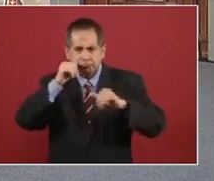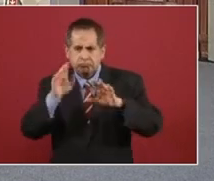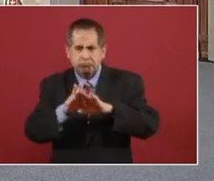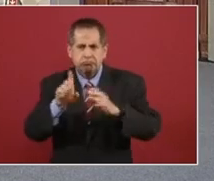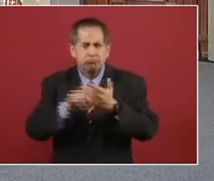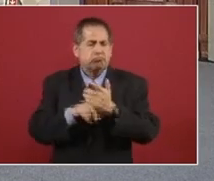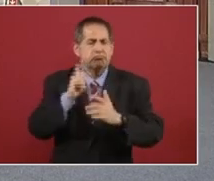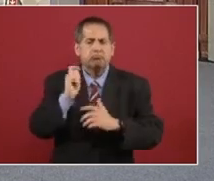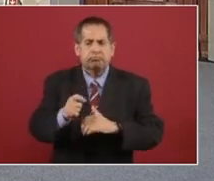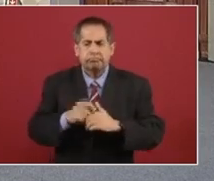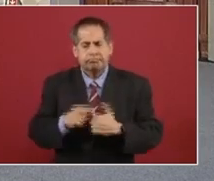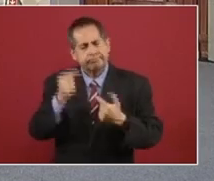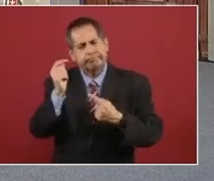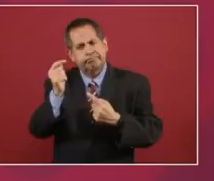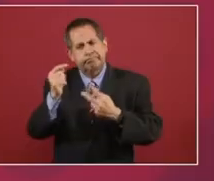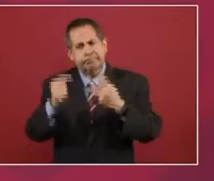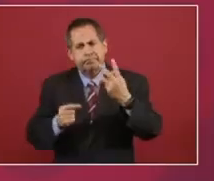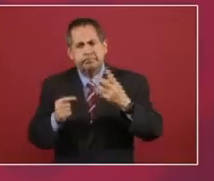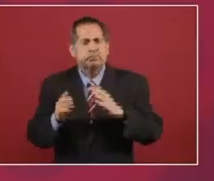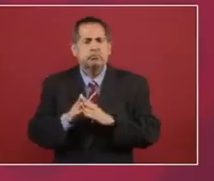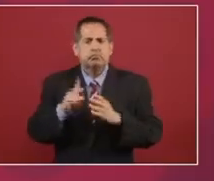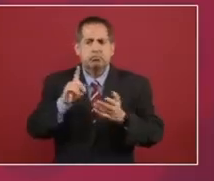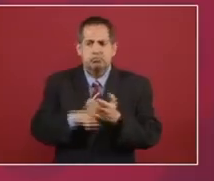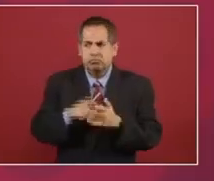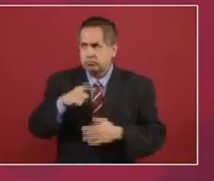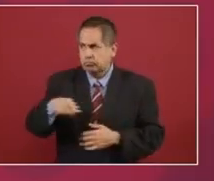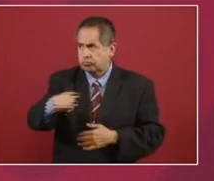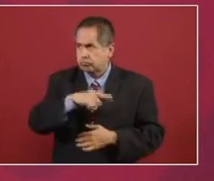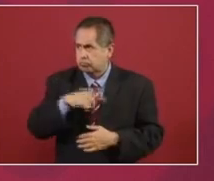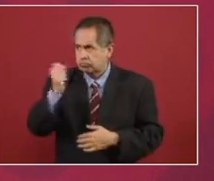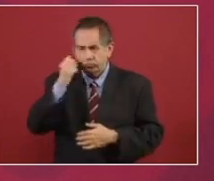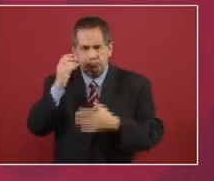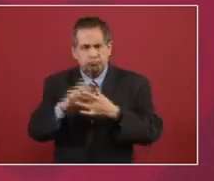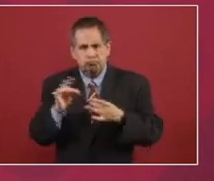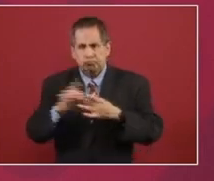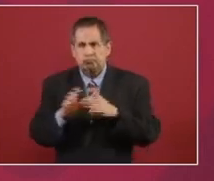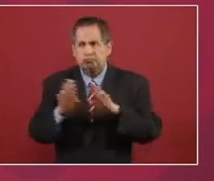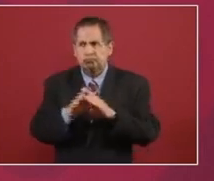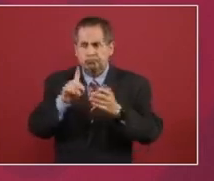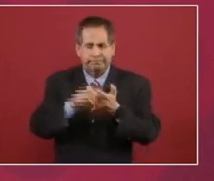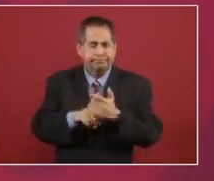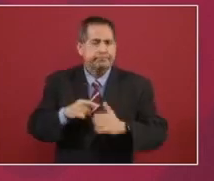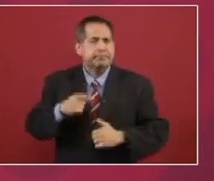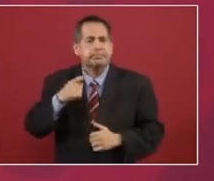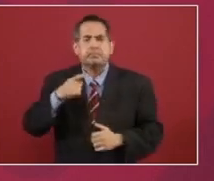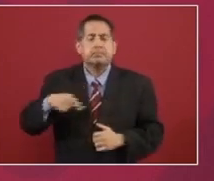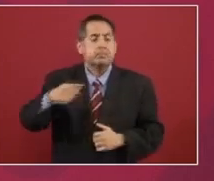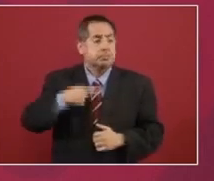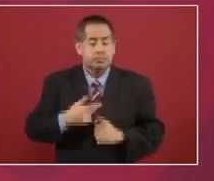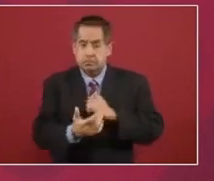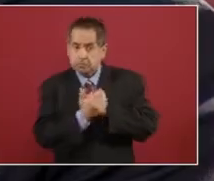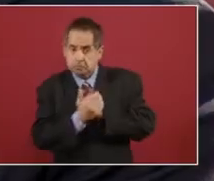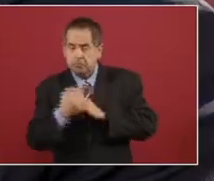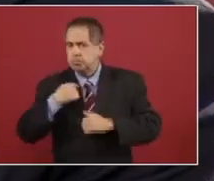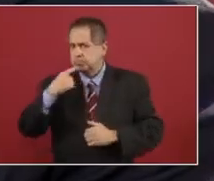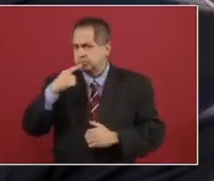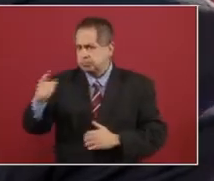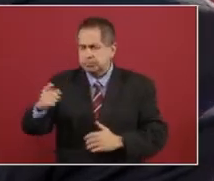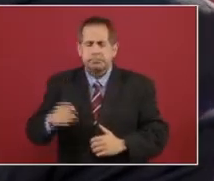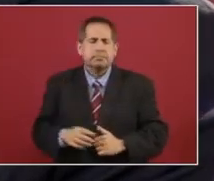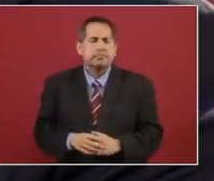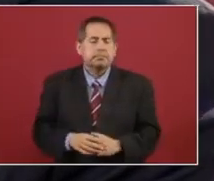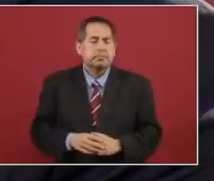atendiendo todo lo que ustedes expongan en nombre de los ciudadanos.